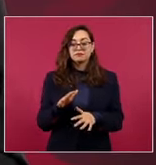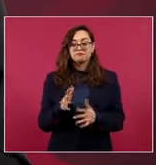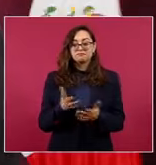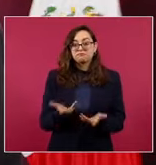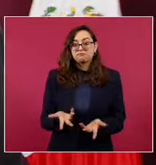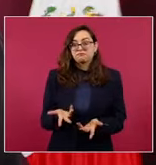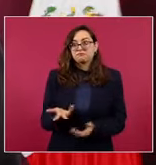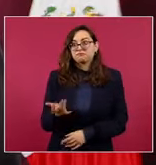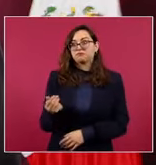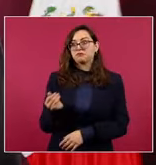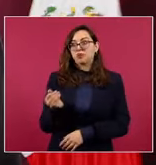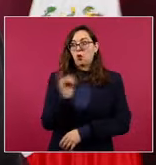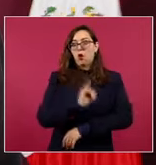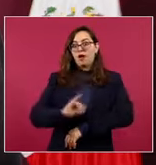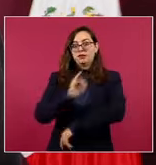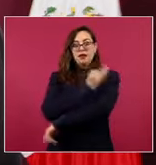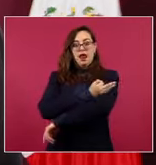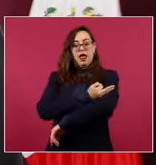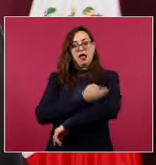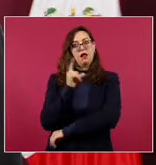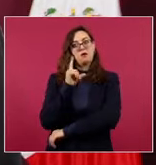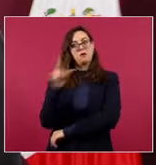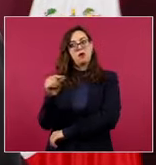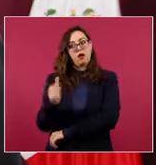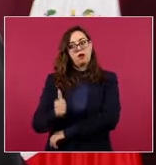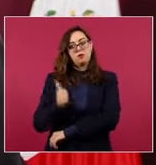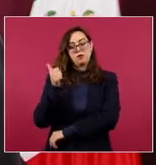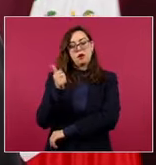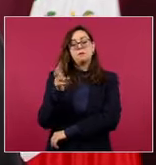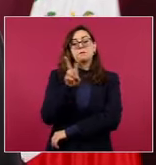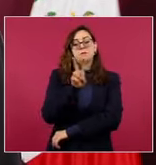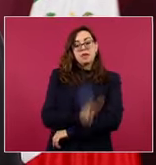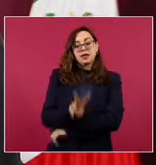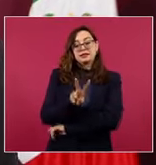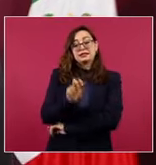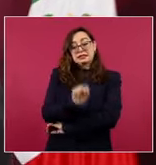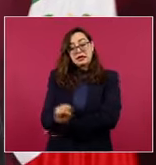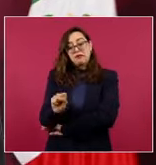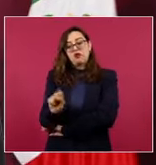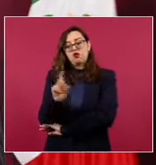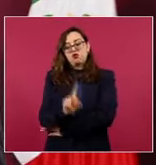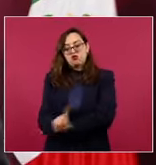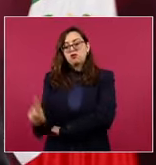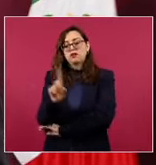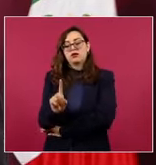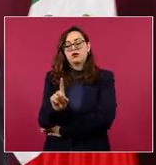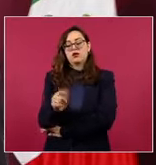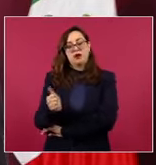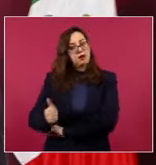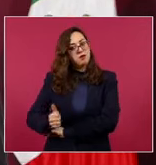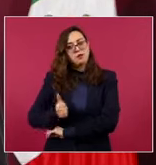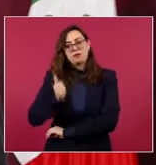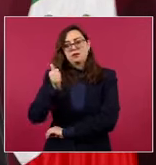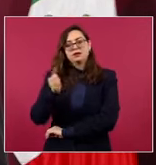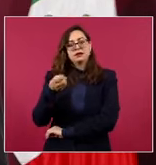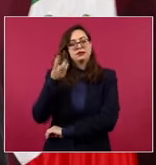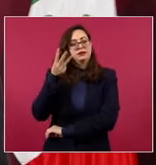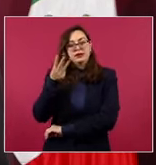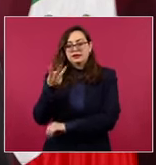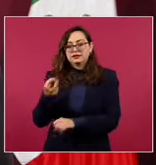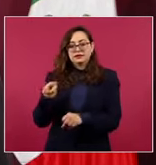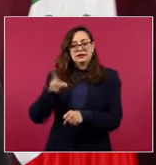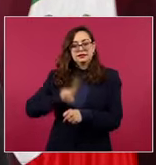el jueves en la tarde para tener la conferencia el viernes, aprovechar todo el viernes, ¿sí?,